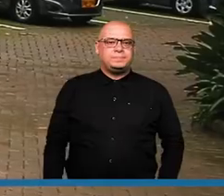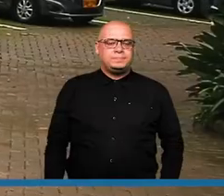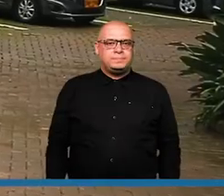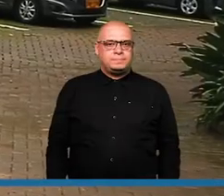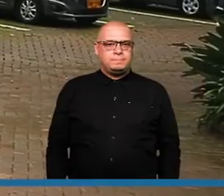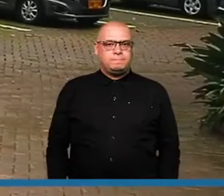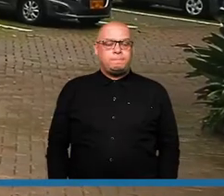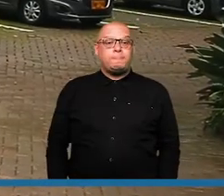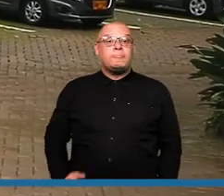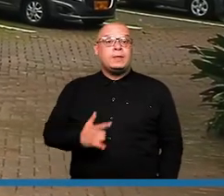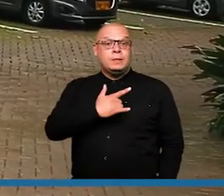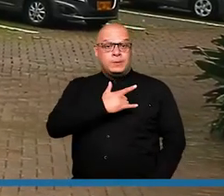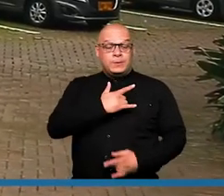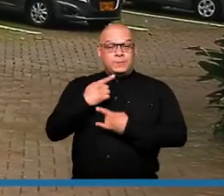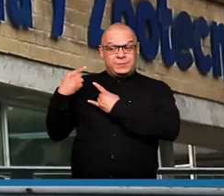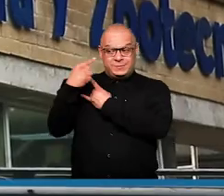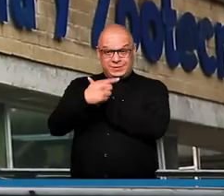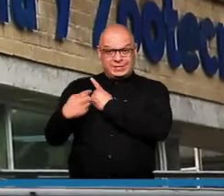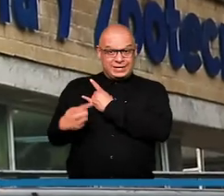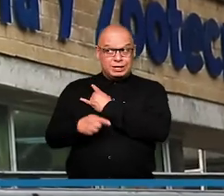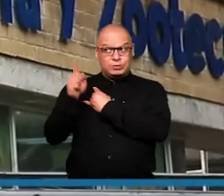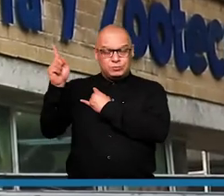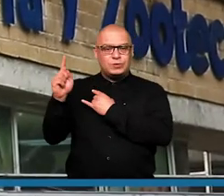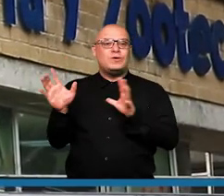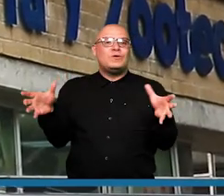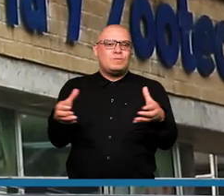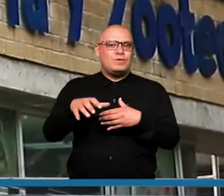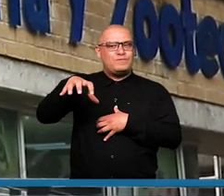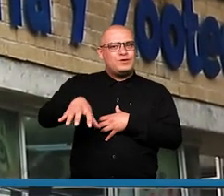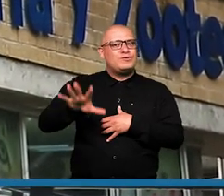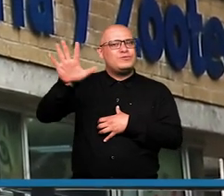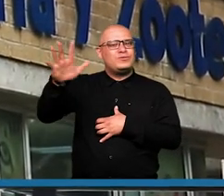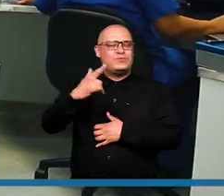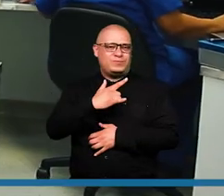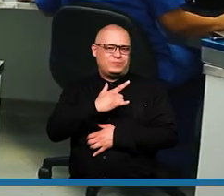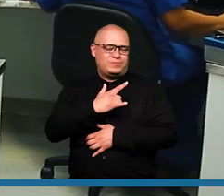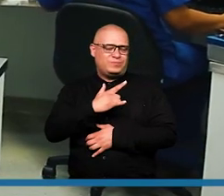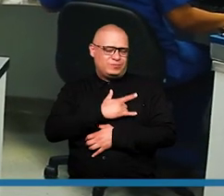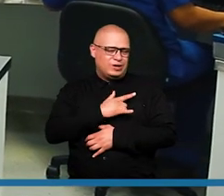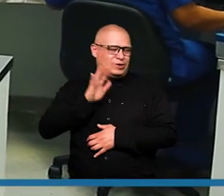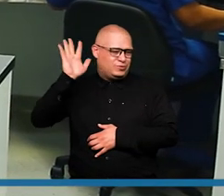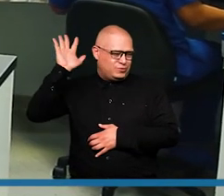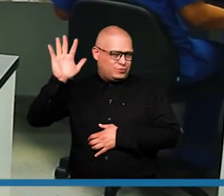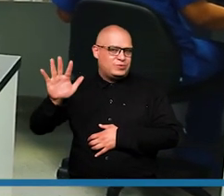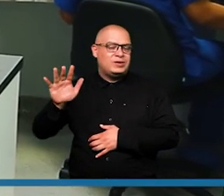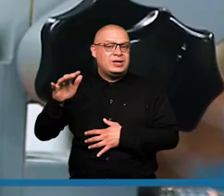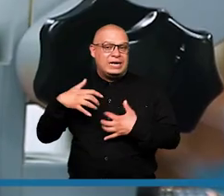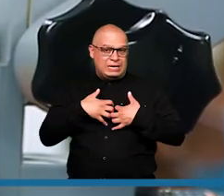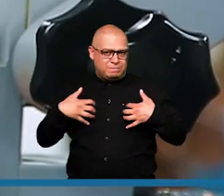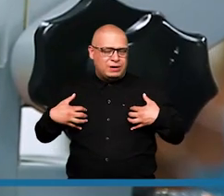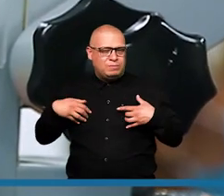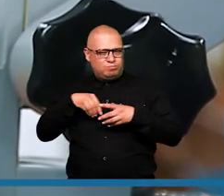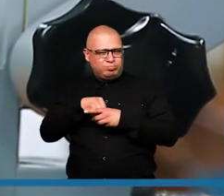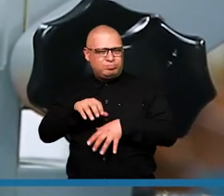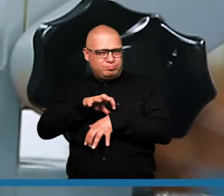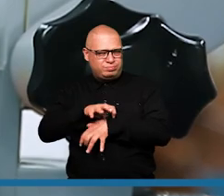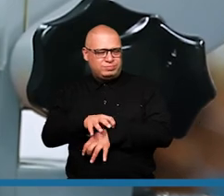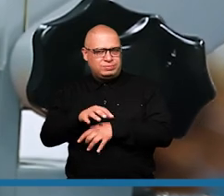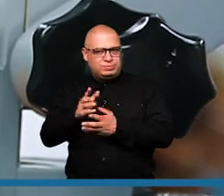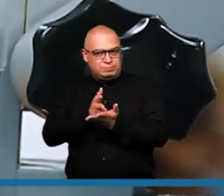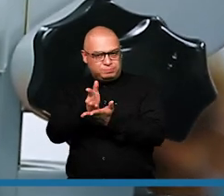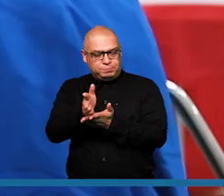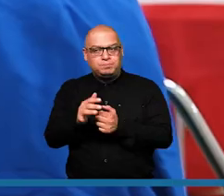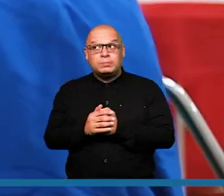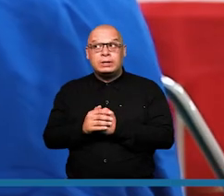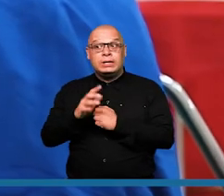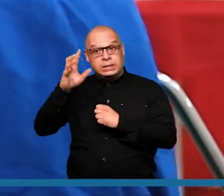La Universidad CES y específicamente la Facultad de Medicina Veterinaria y Zootecnia tiene con el área metropolitana un convenio para